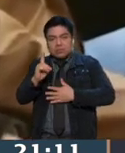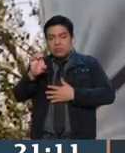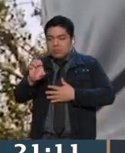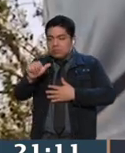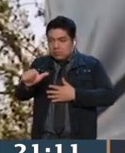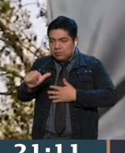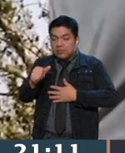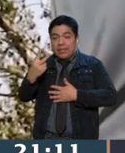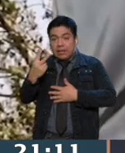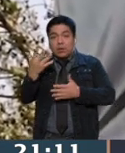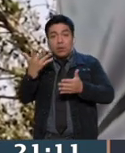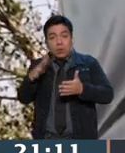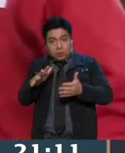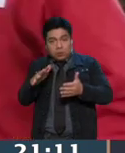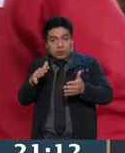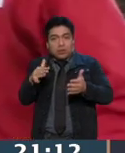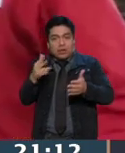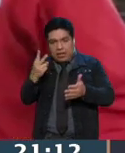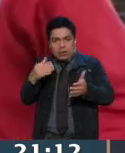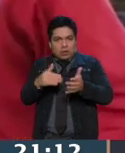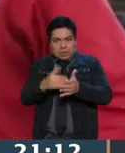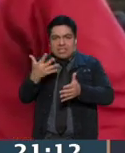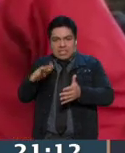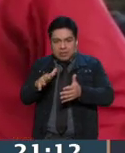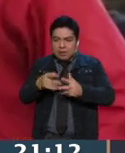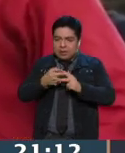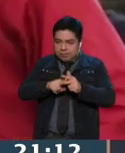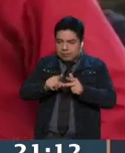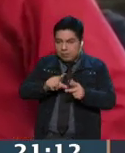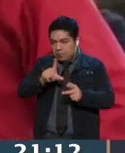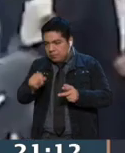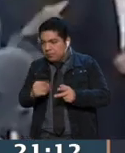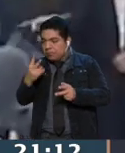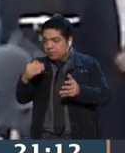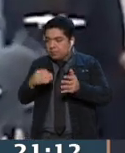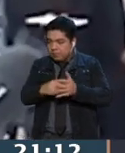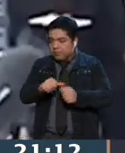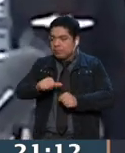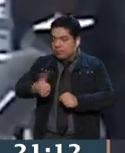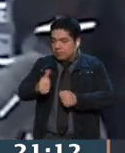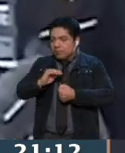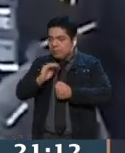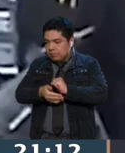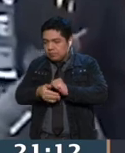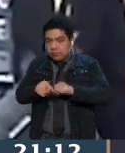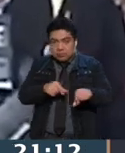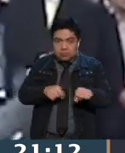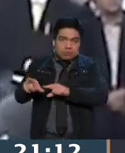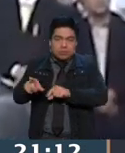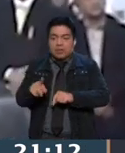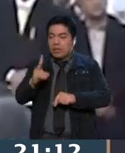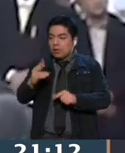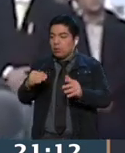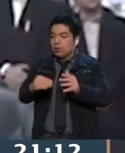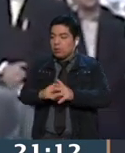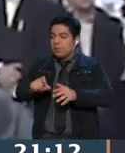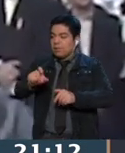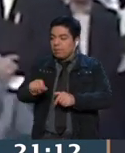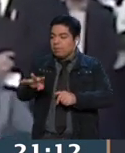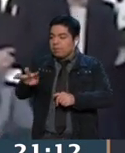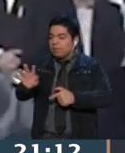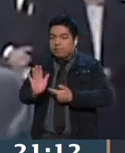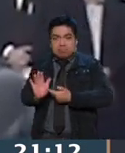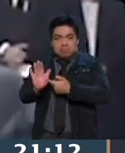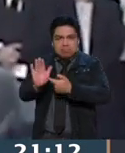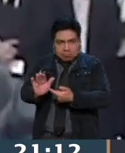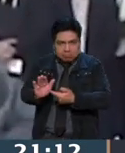año 2010 y que se cierra en 2011 y se publica ahora en 2024. Lo que se